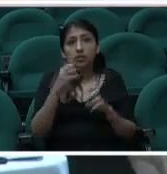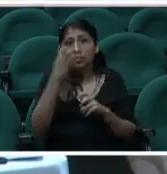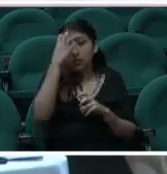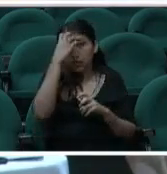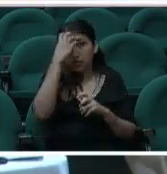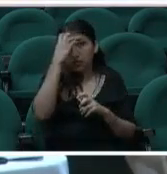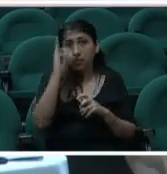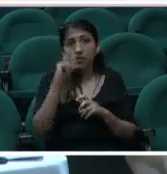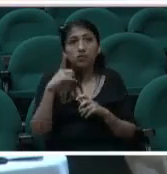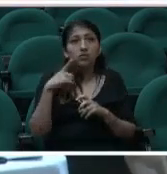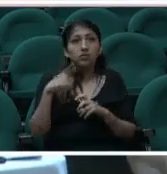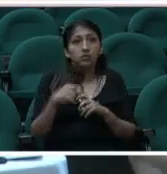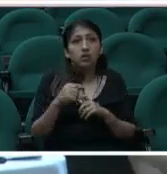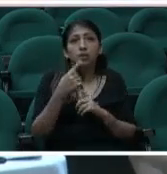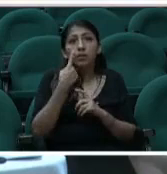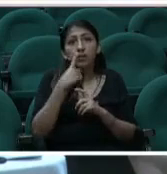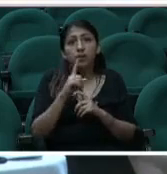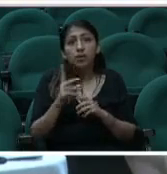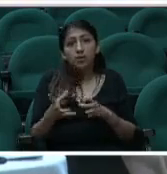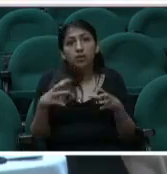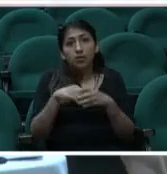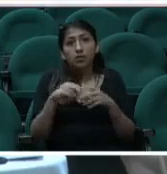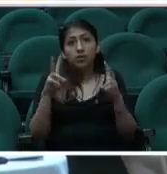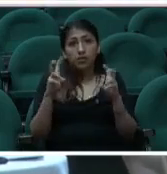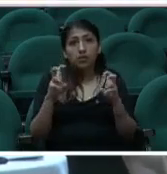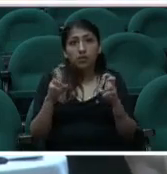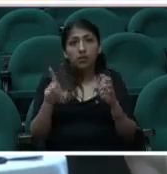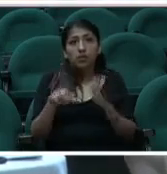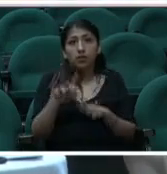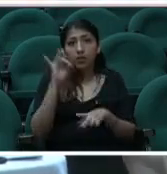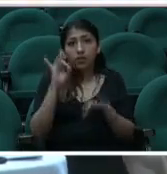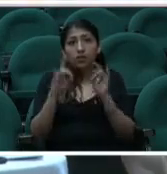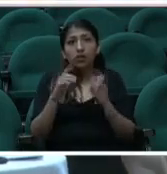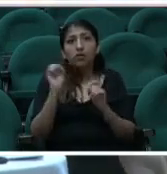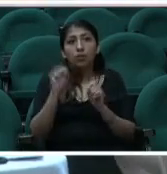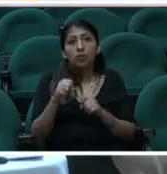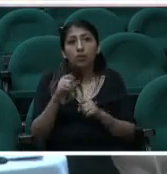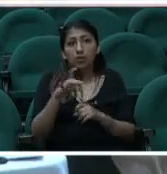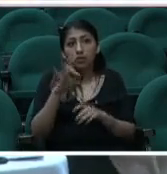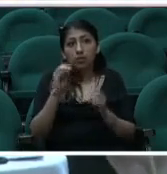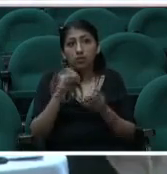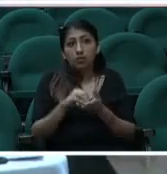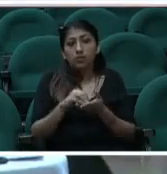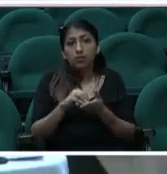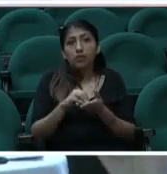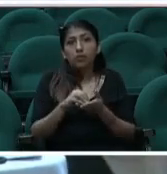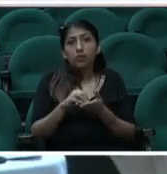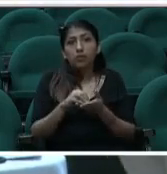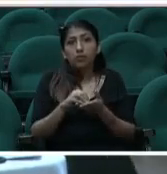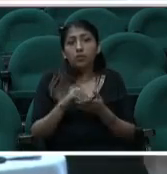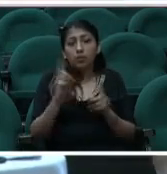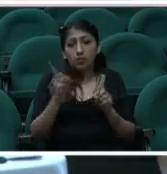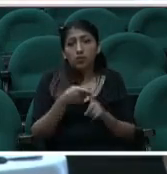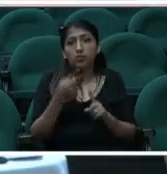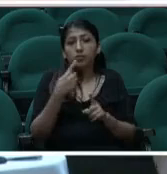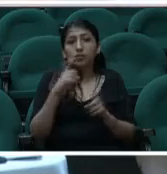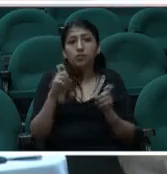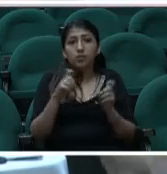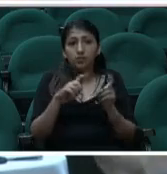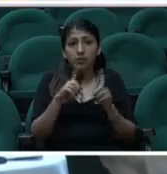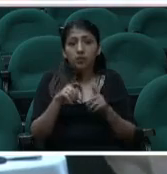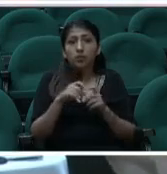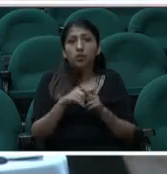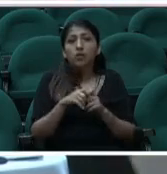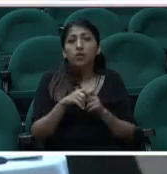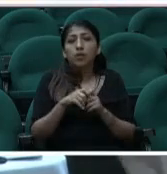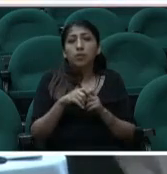educación y salud pero dentro de este tema se elige cuál de las dos se va a plantear de hecho por eso está en la pregunta de